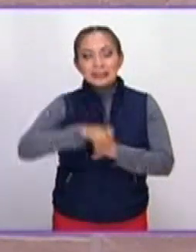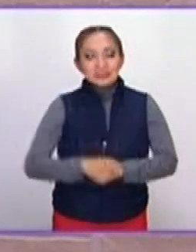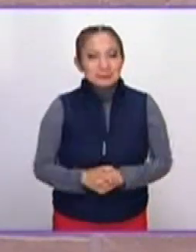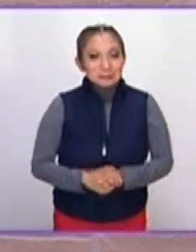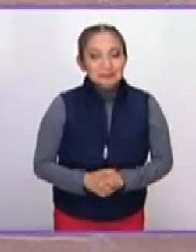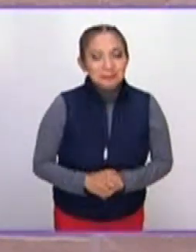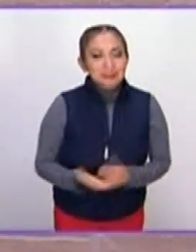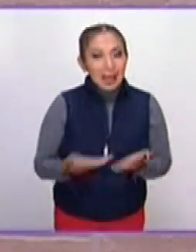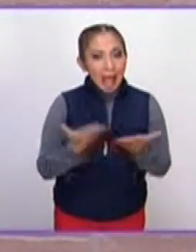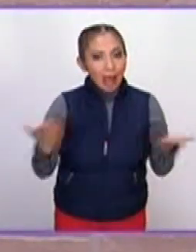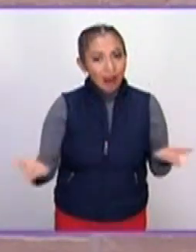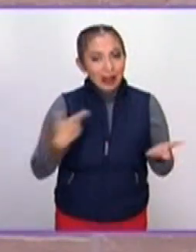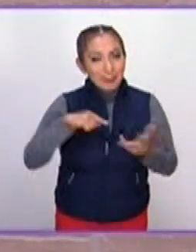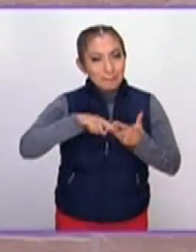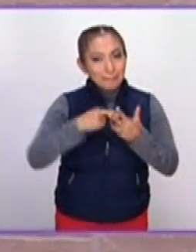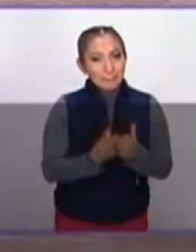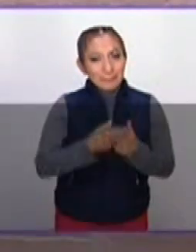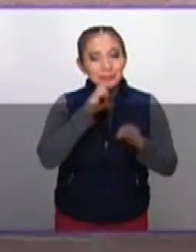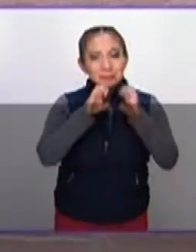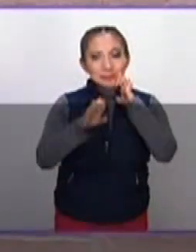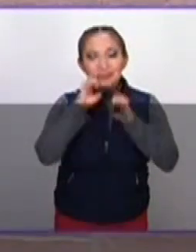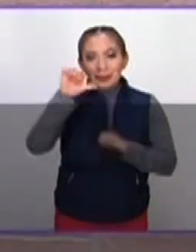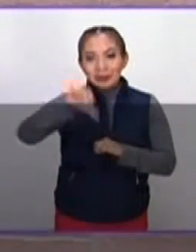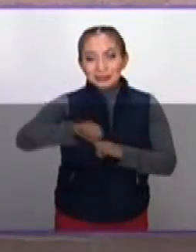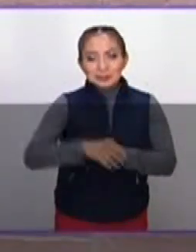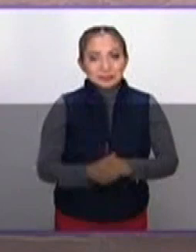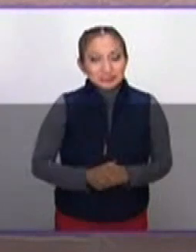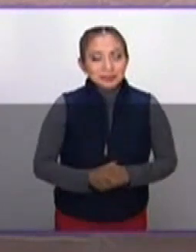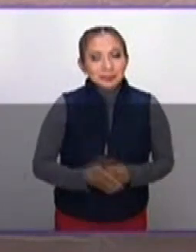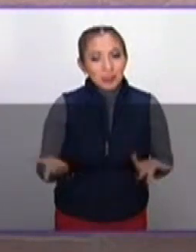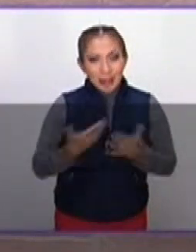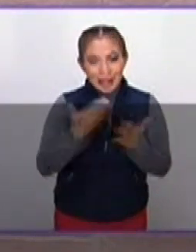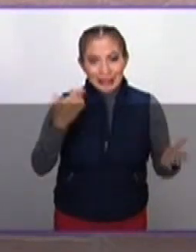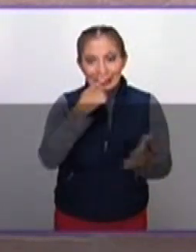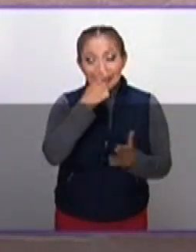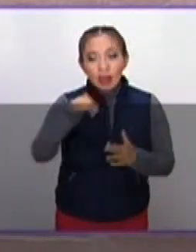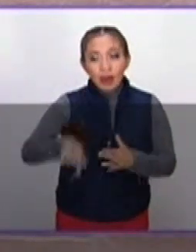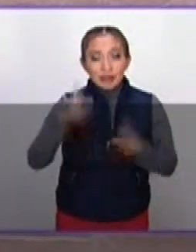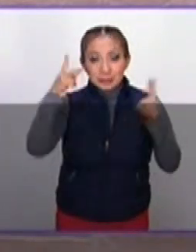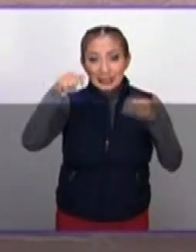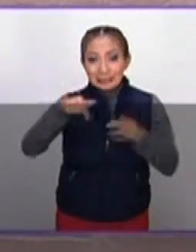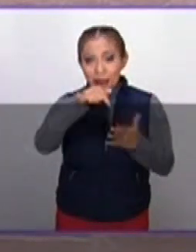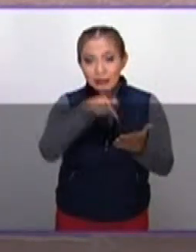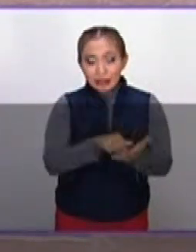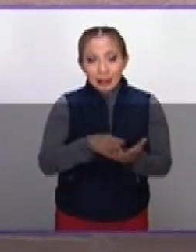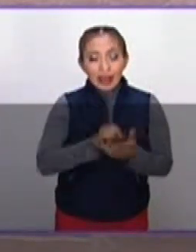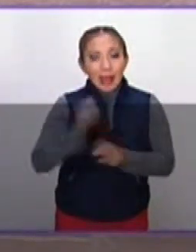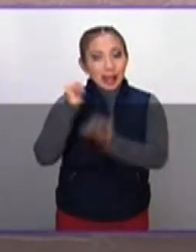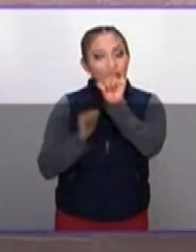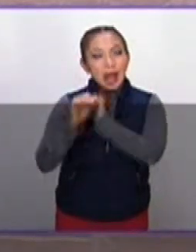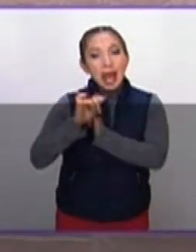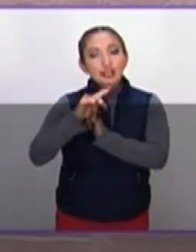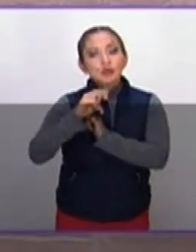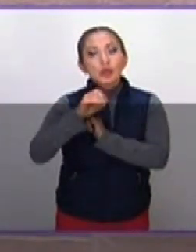www.redmexico.org.mx. Y bueno, es el momento de dar paso a nuestra entrevista del día. Y como les adelanté, hoy recibimos en el estudio al arqueólogo